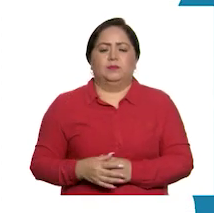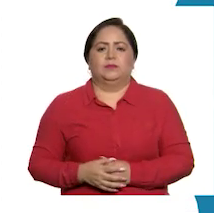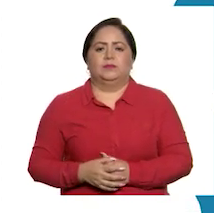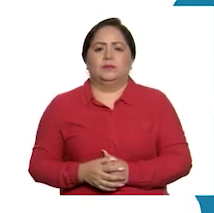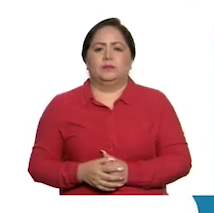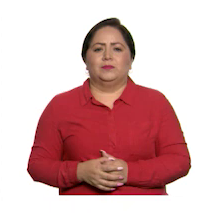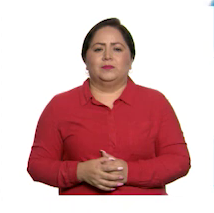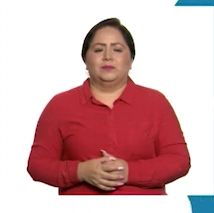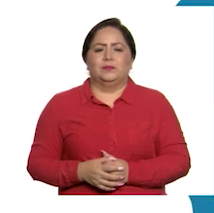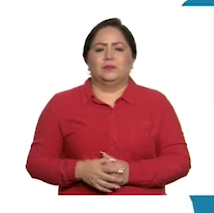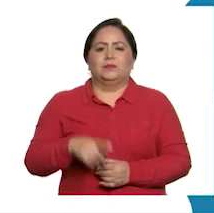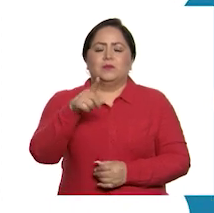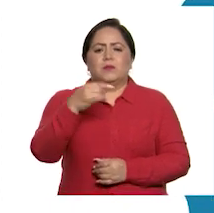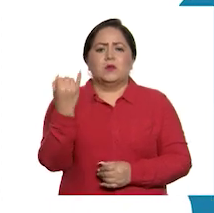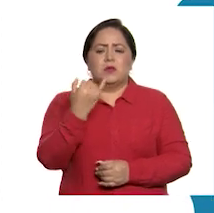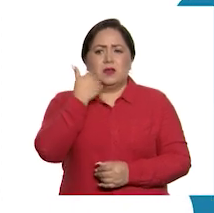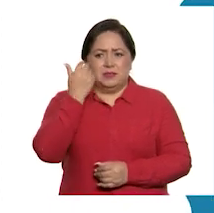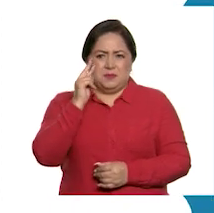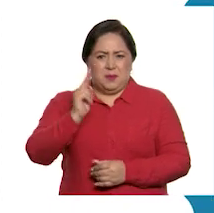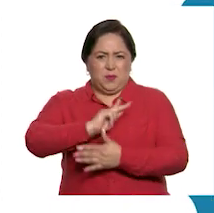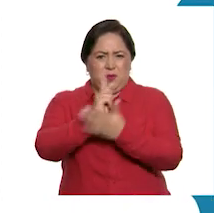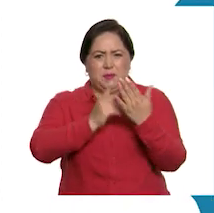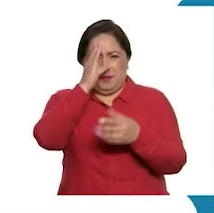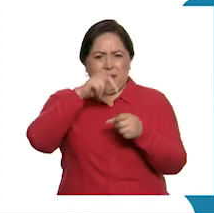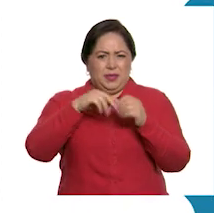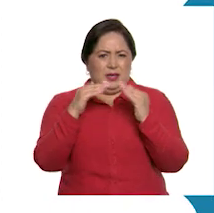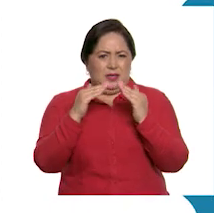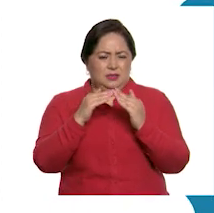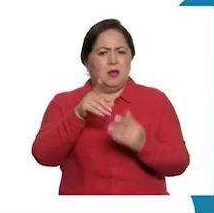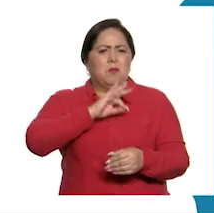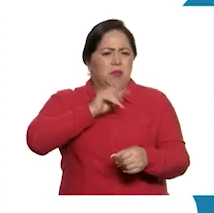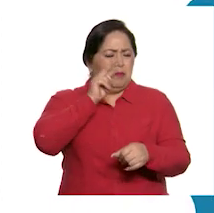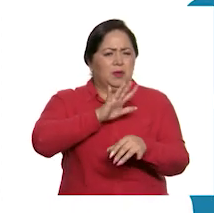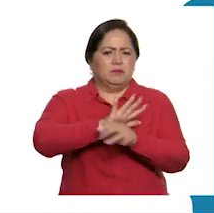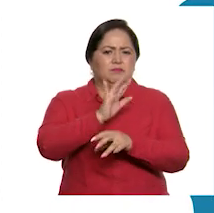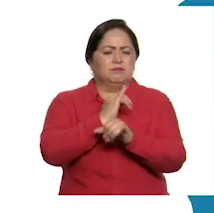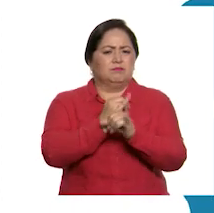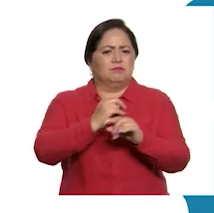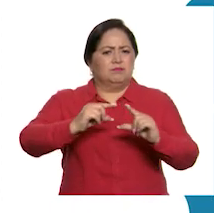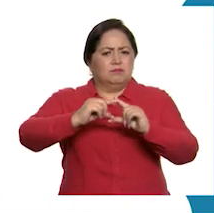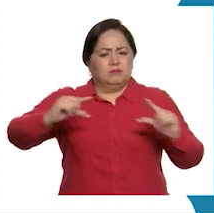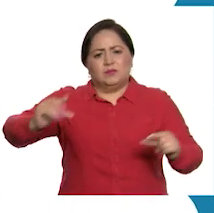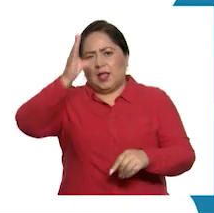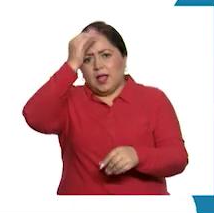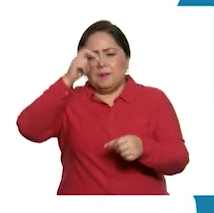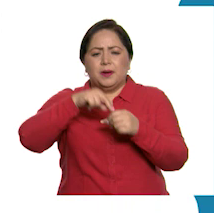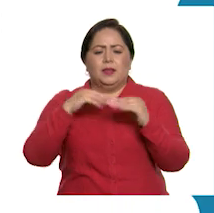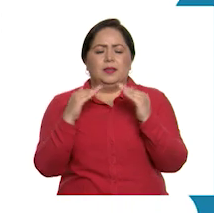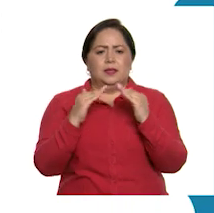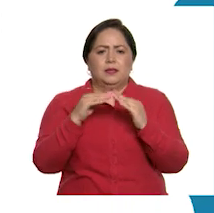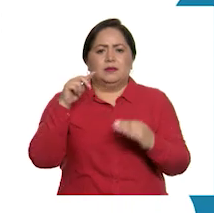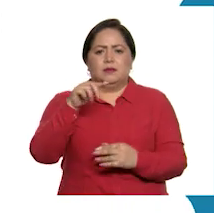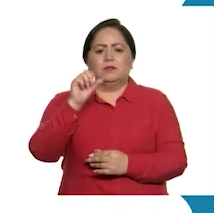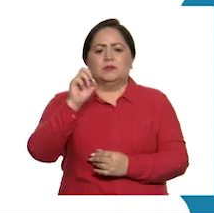conalitech.cep.gob.mx. Si quieres volver a ver los programas de Aprende en Casa, los puedes encontrar en la siguiente liga: